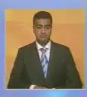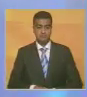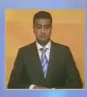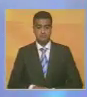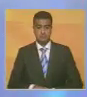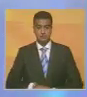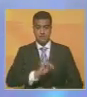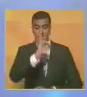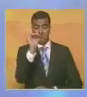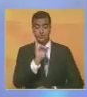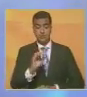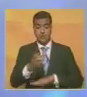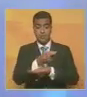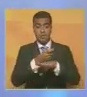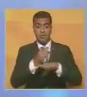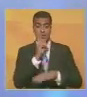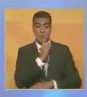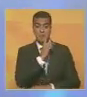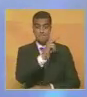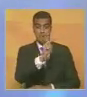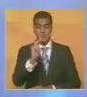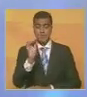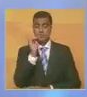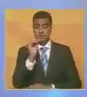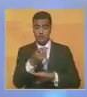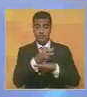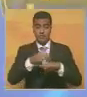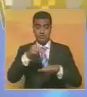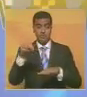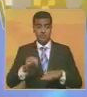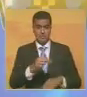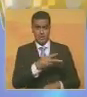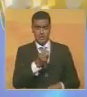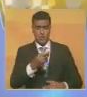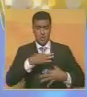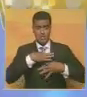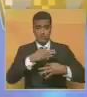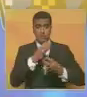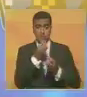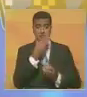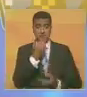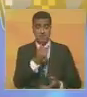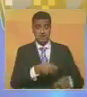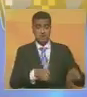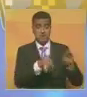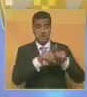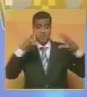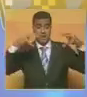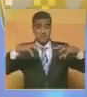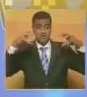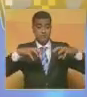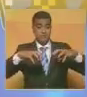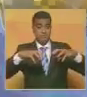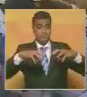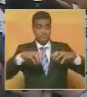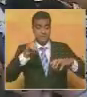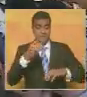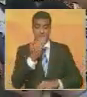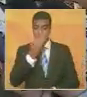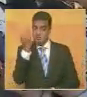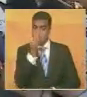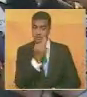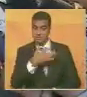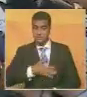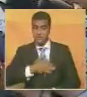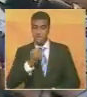en el estado zulia el gobernador Pablo Pérez denunció que el gobierno nacional no Atendió correctamente la situación de las lluvias Pérez aseguró que